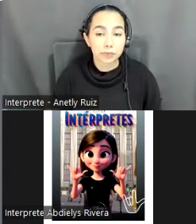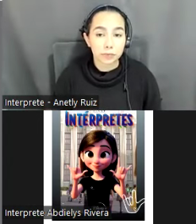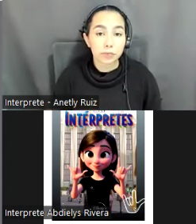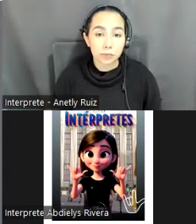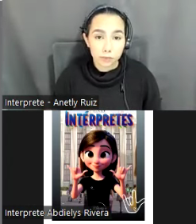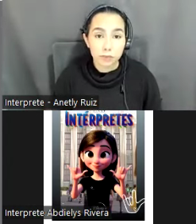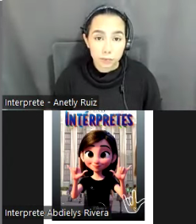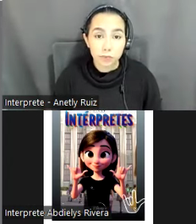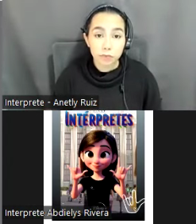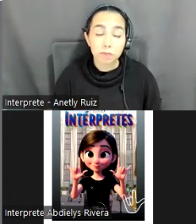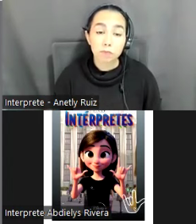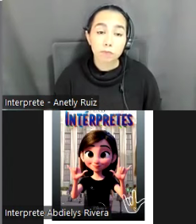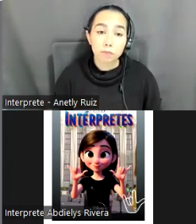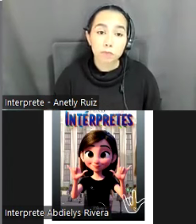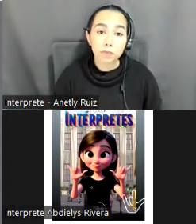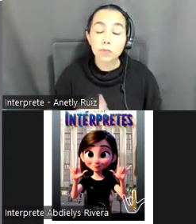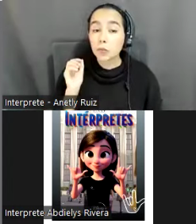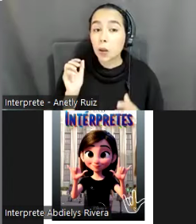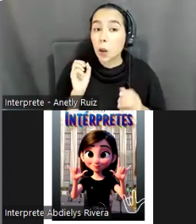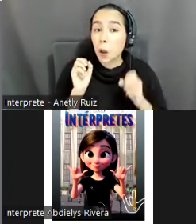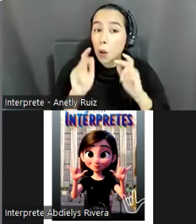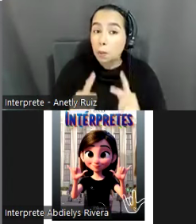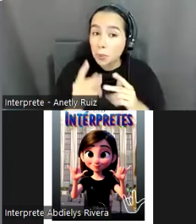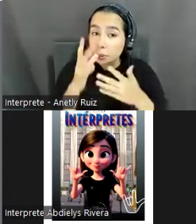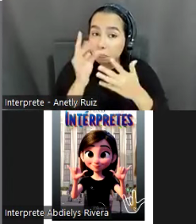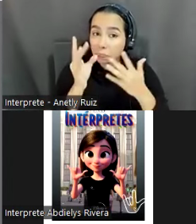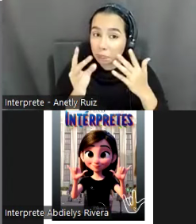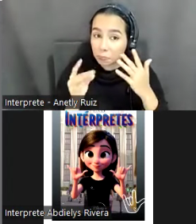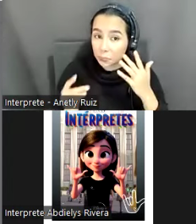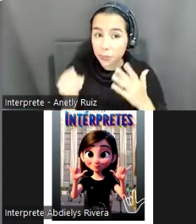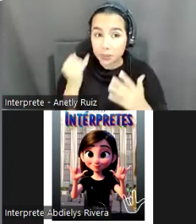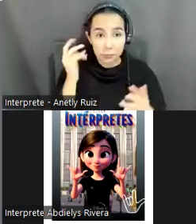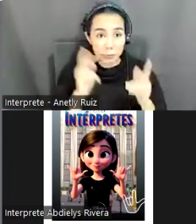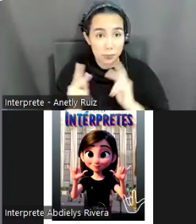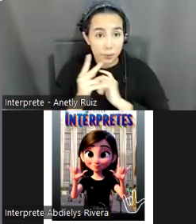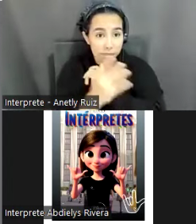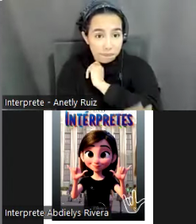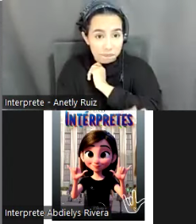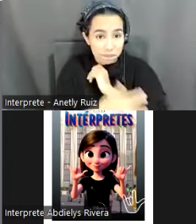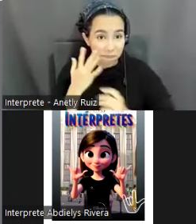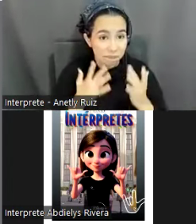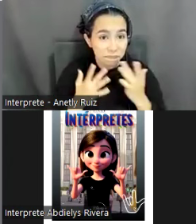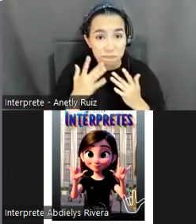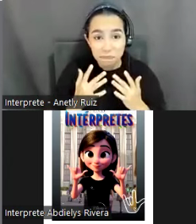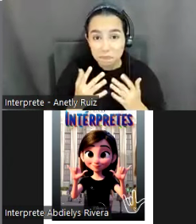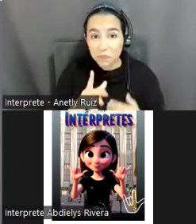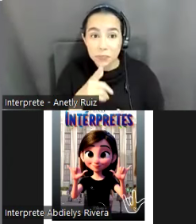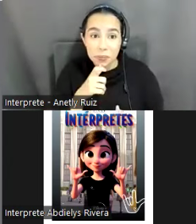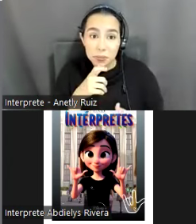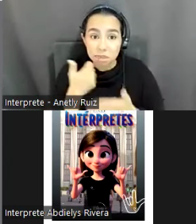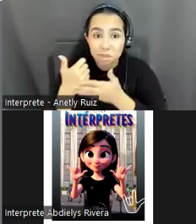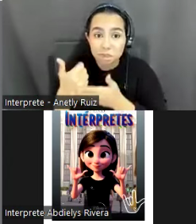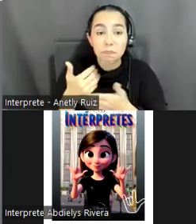¿Qué alternativas de coordinación de servicios se le pueden ofrecer a personas en áreas pobres? Pues yo te diría a ti que organizaciones sin fines de lucro, tal